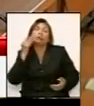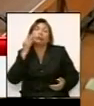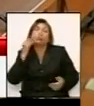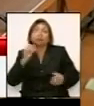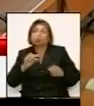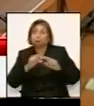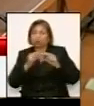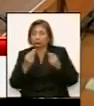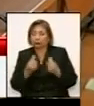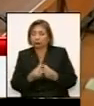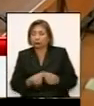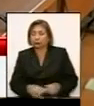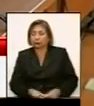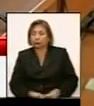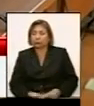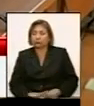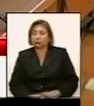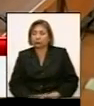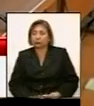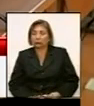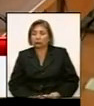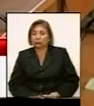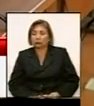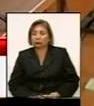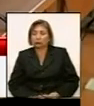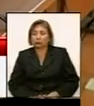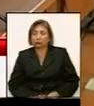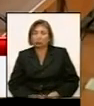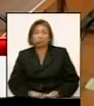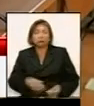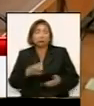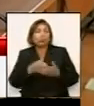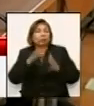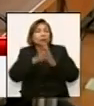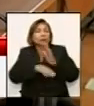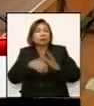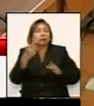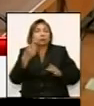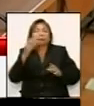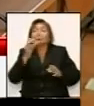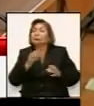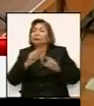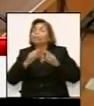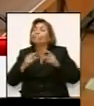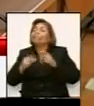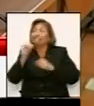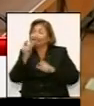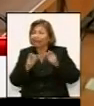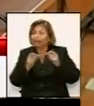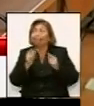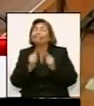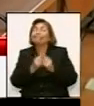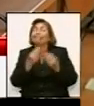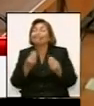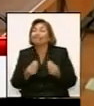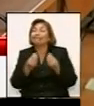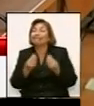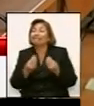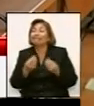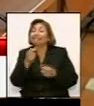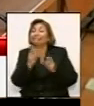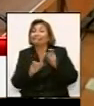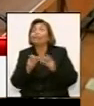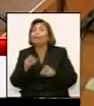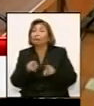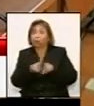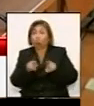grupo. Es importante también contarles que la investigación se hizo bajo un enfoque de género que busca entender cómo la violencia de género